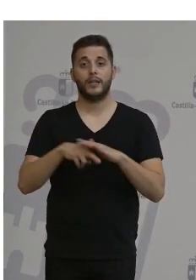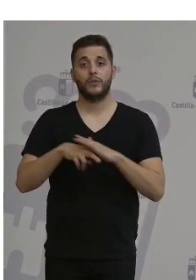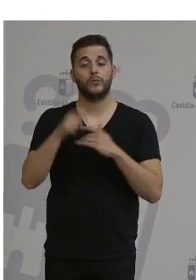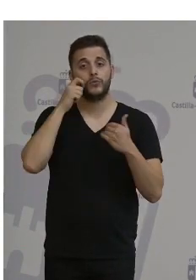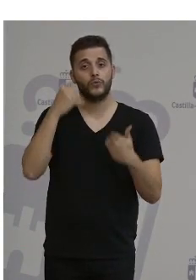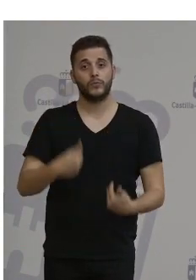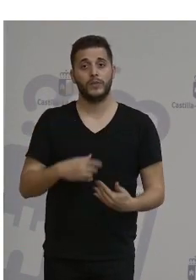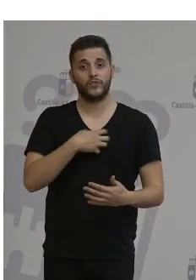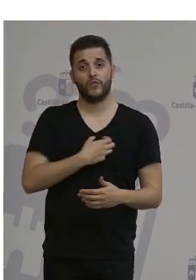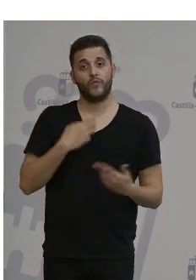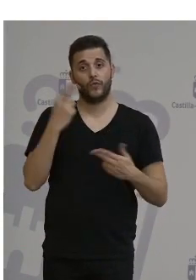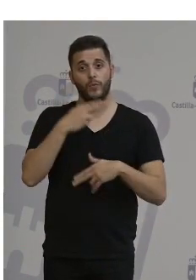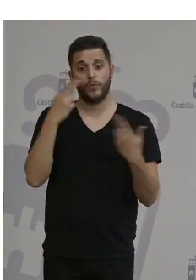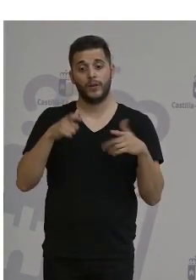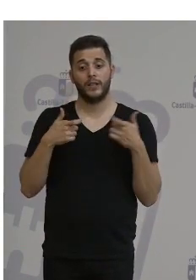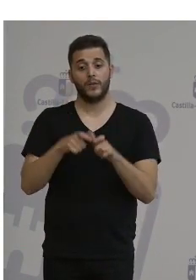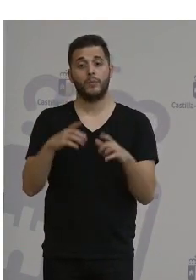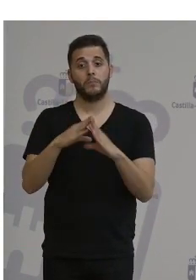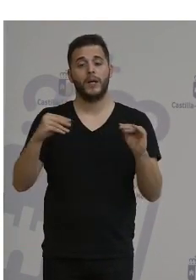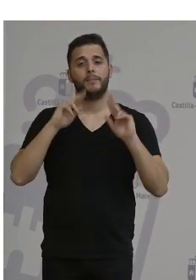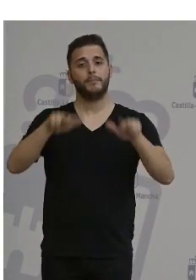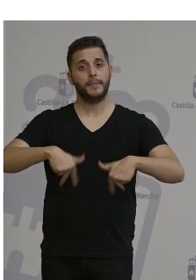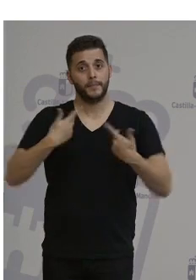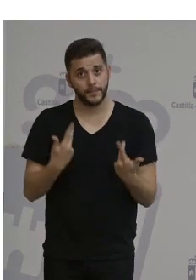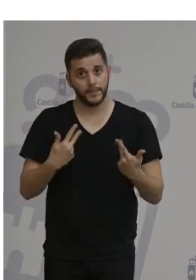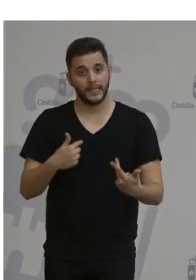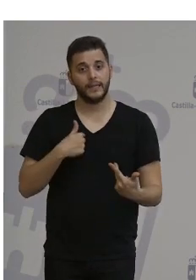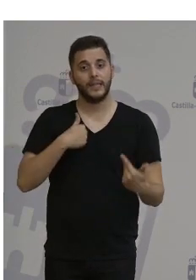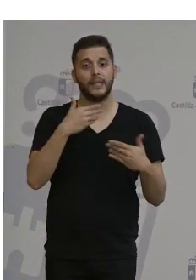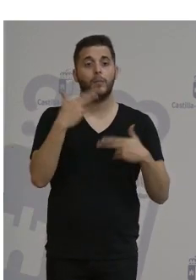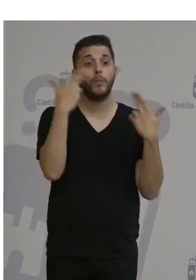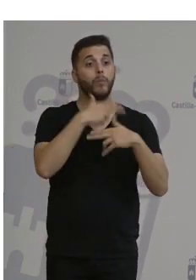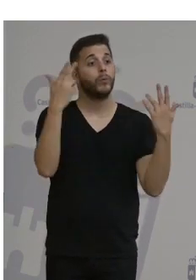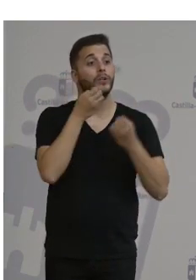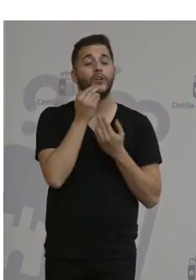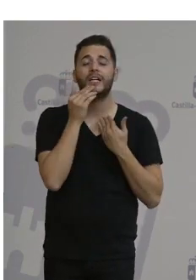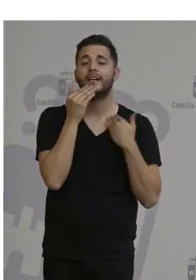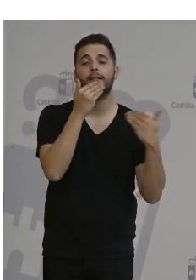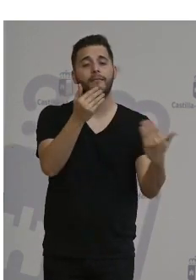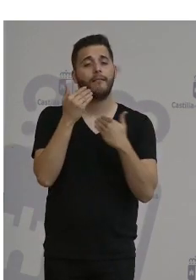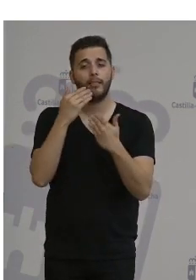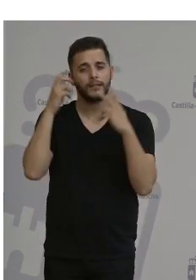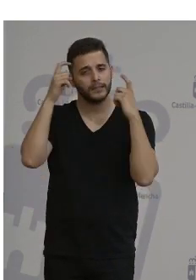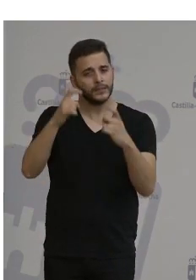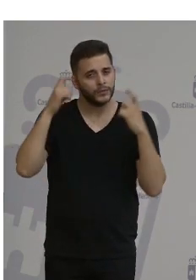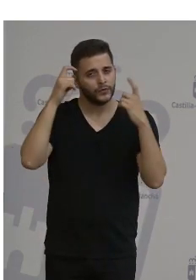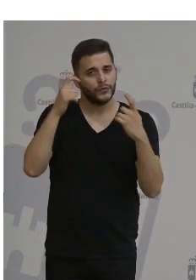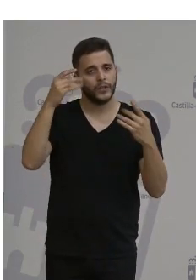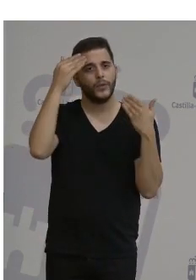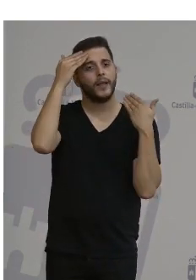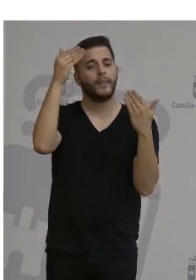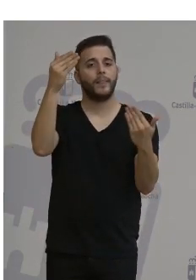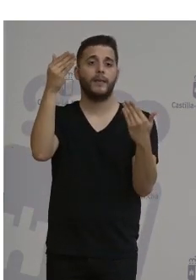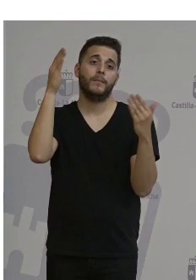de la Junta de Andalucía, agradecer públicamente el esfuerzo y la dedicación de todas las personas